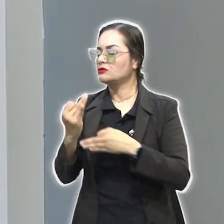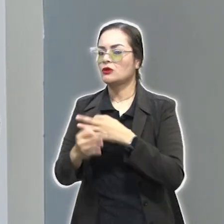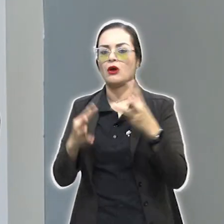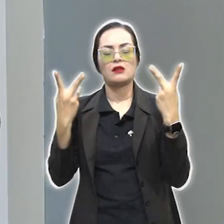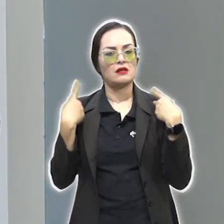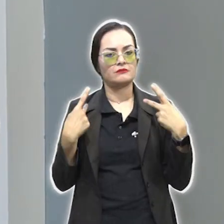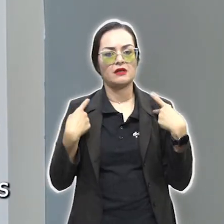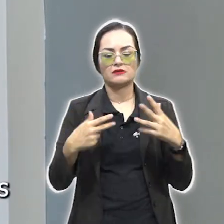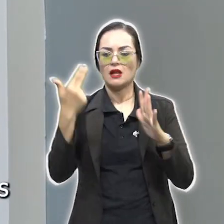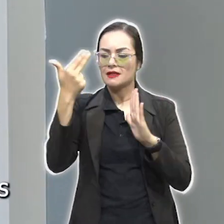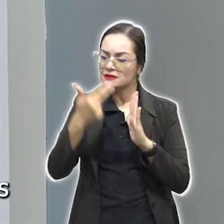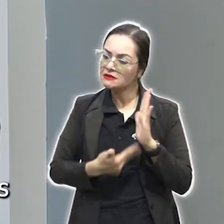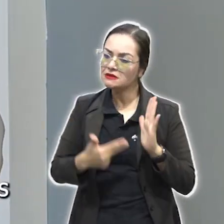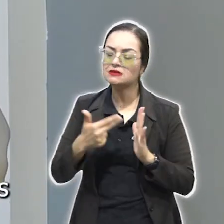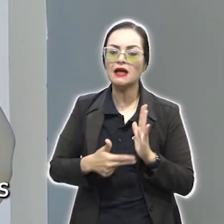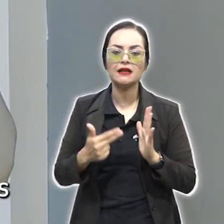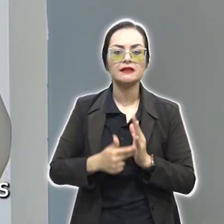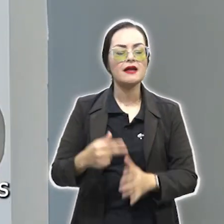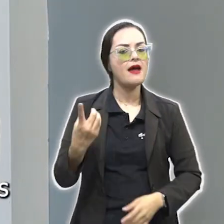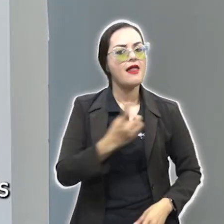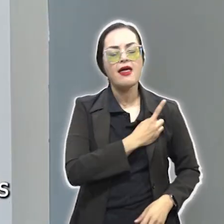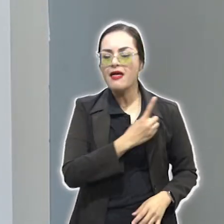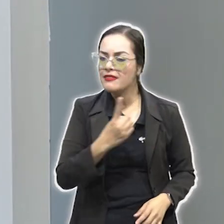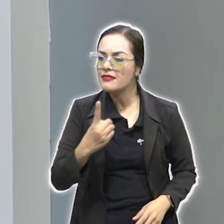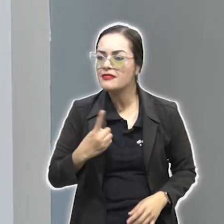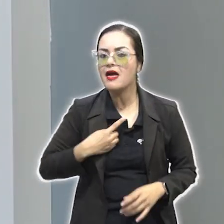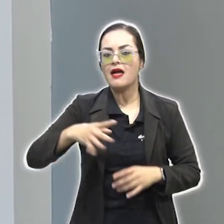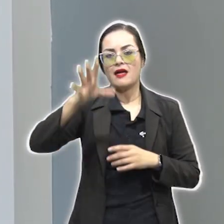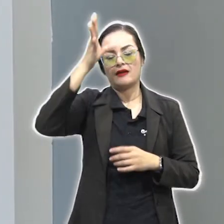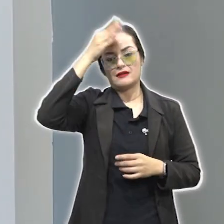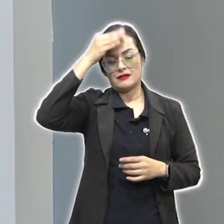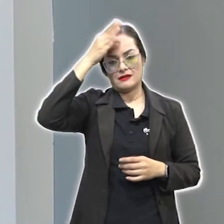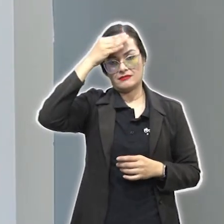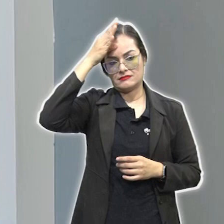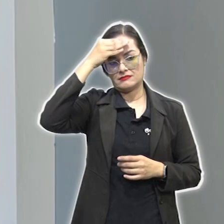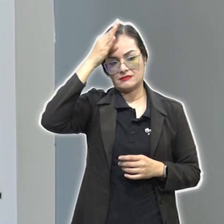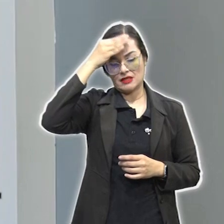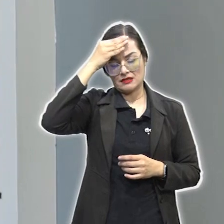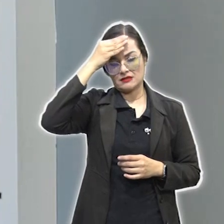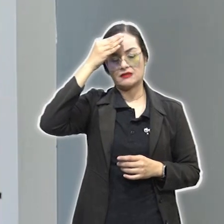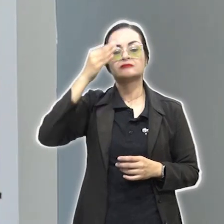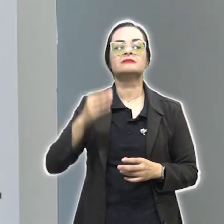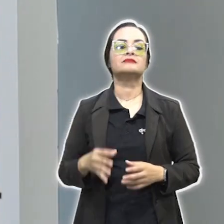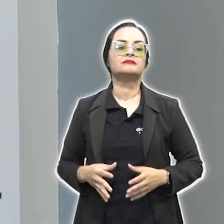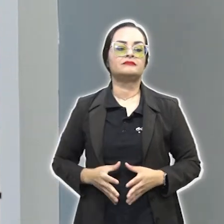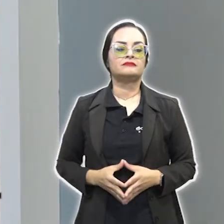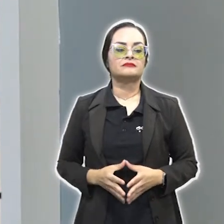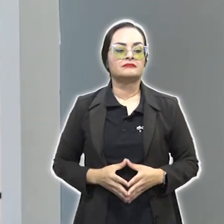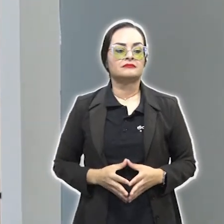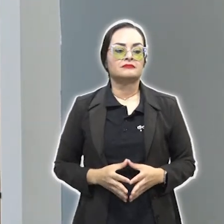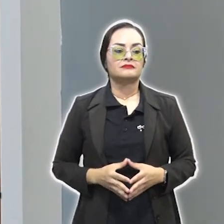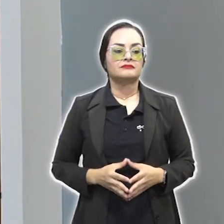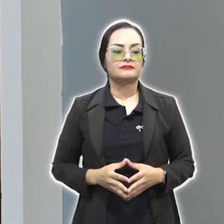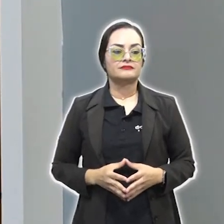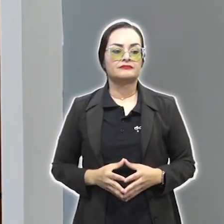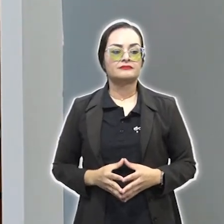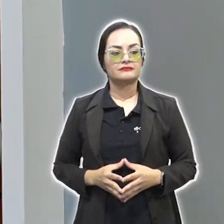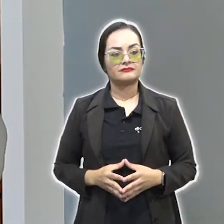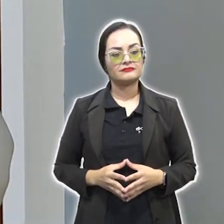todos, para así pues ponernos más en los zapatos de los demás y entenderlos y empatizar y aprender a empatizar también con ellos. Sí.